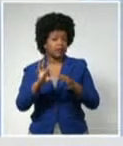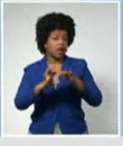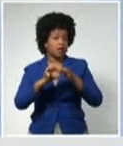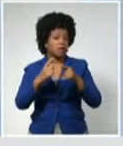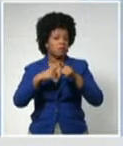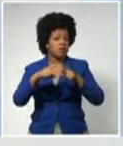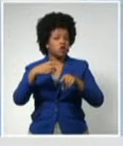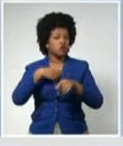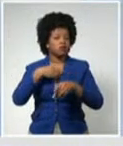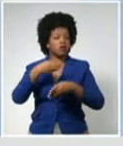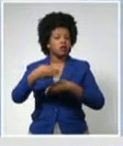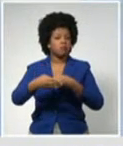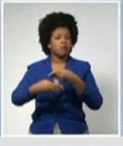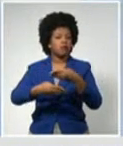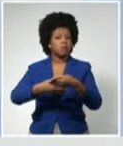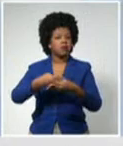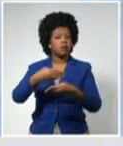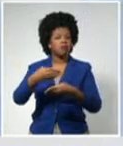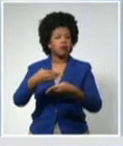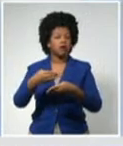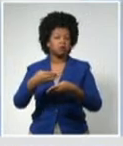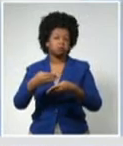una determinada estabilidad.